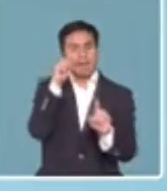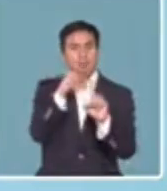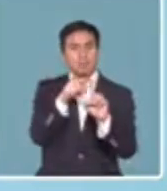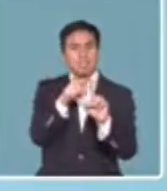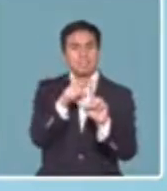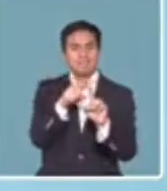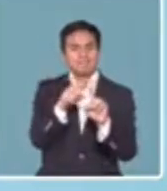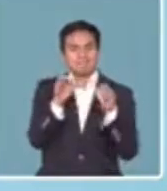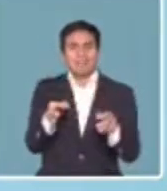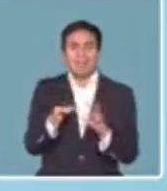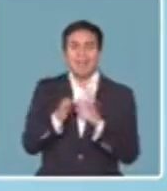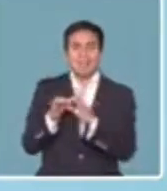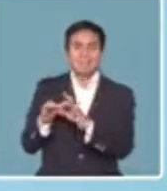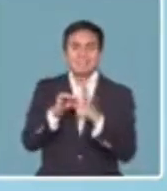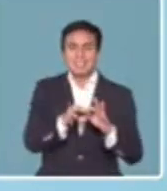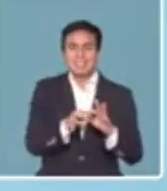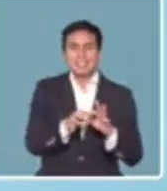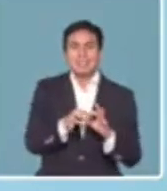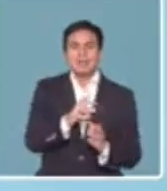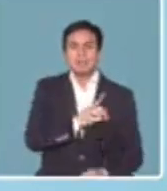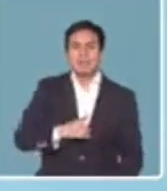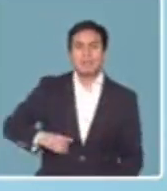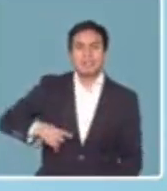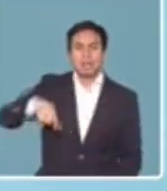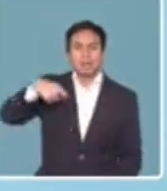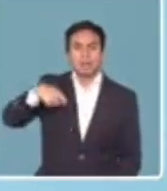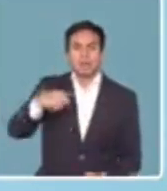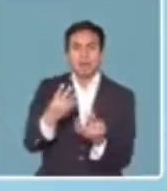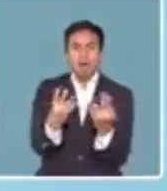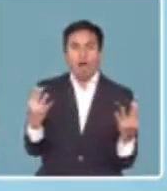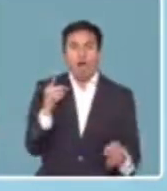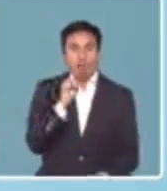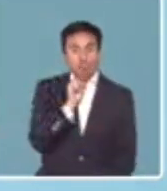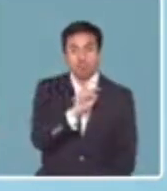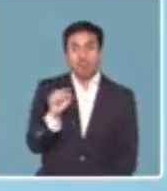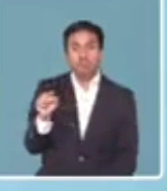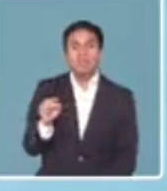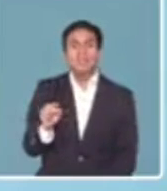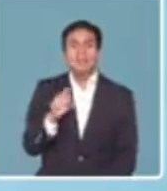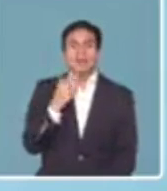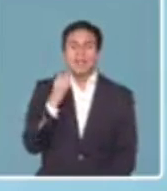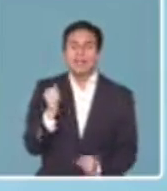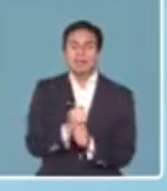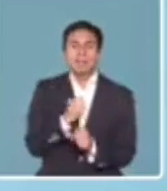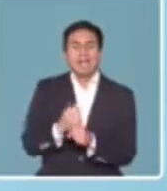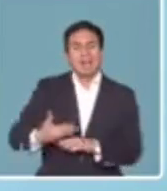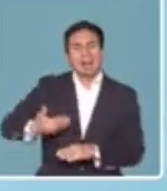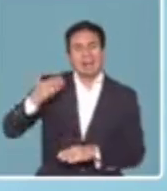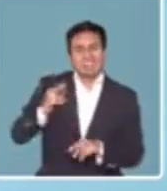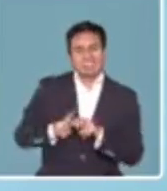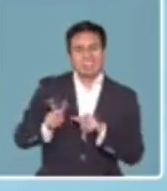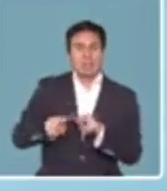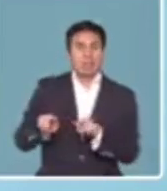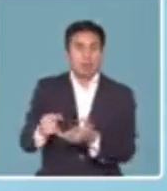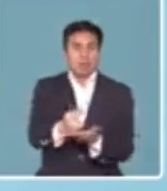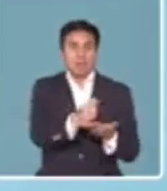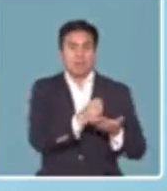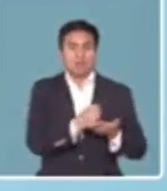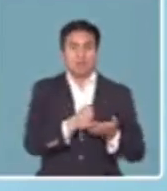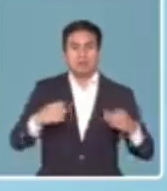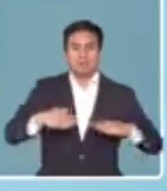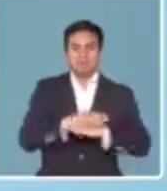justamente en esa dirección y quiero agradecerle a los parlamentarios y parlamentarias aquí presentes por también la pega que hicieron, porque esto se tramitó con